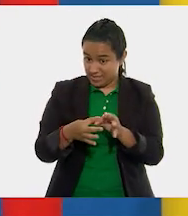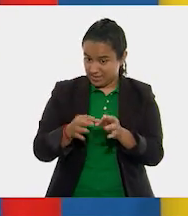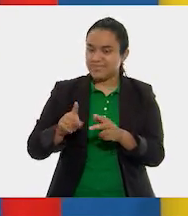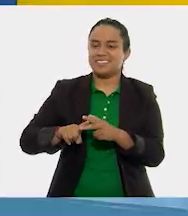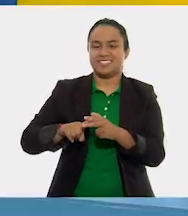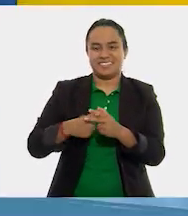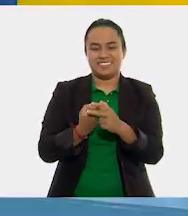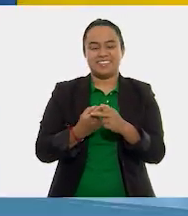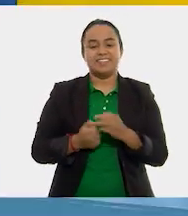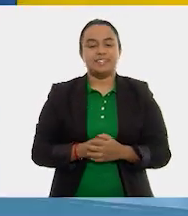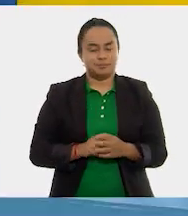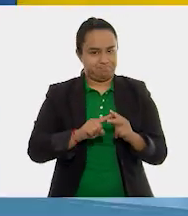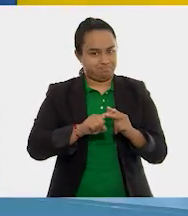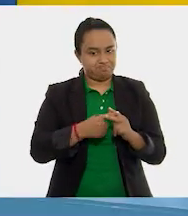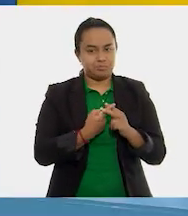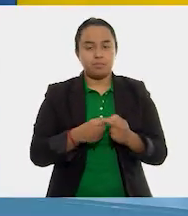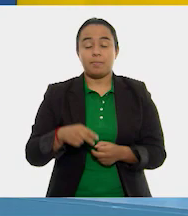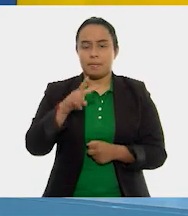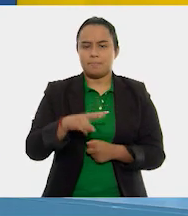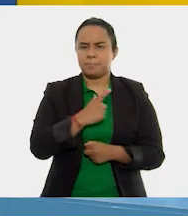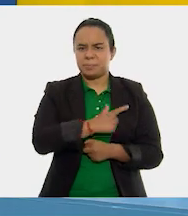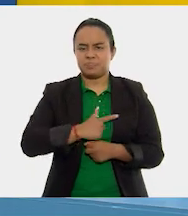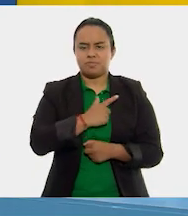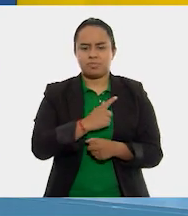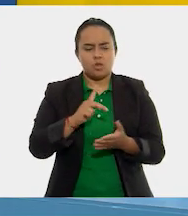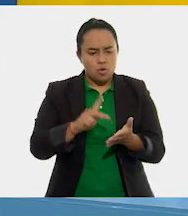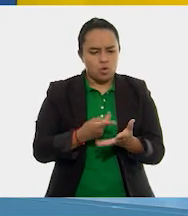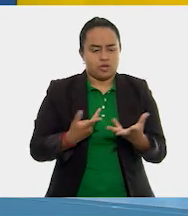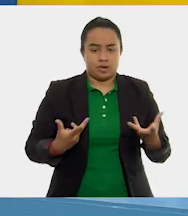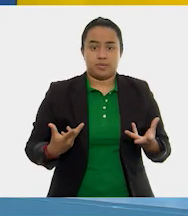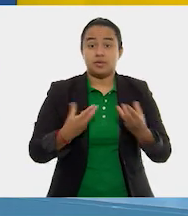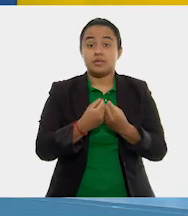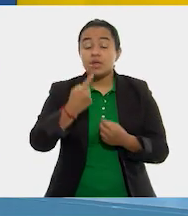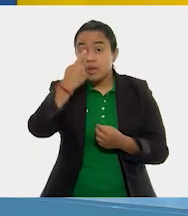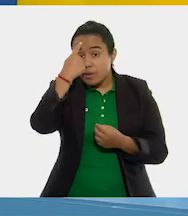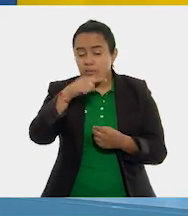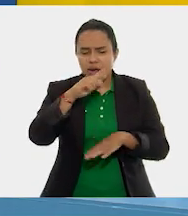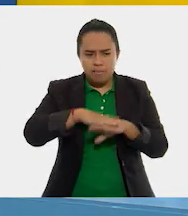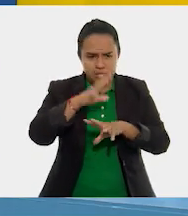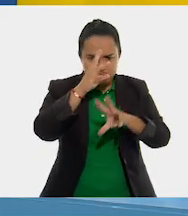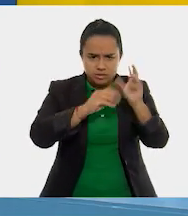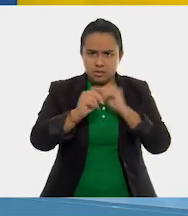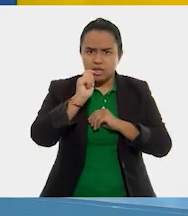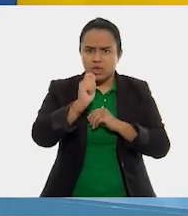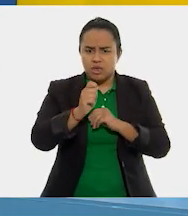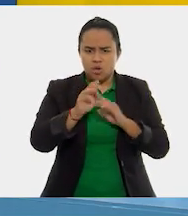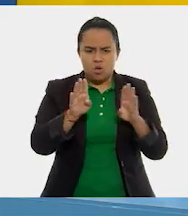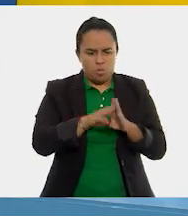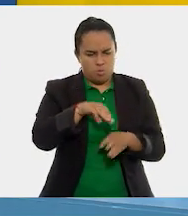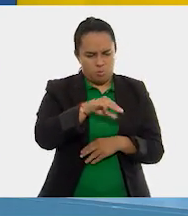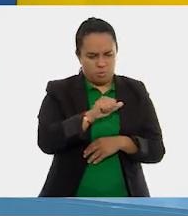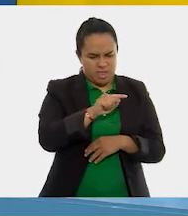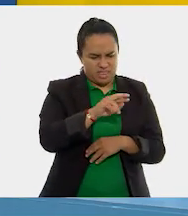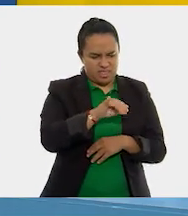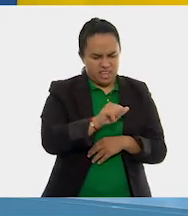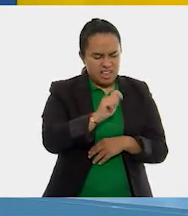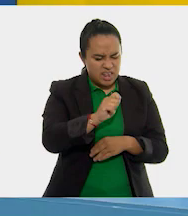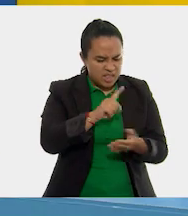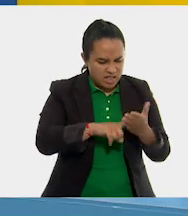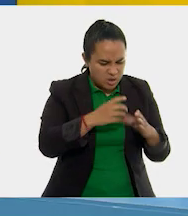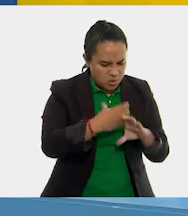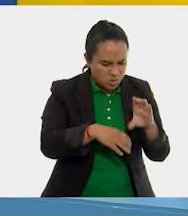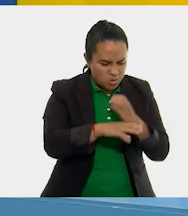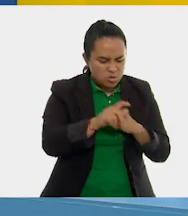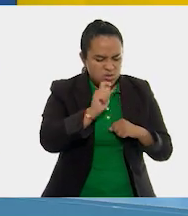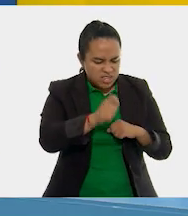comenzamos. Vamos a comenzar. Me da mucho gusto estar nuevamente con ustedes para seguir aprendiendo sobre la materia y sus propiedades. El día de